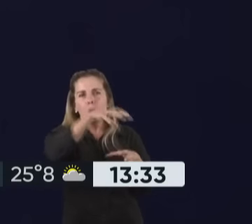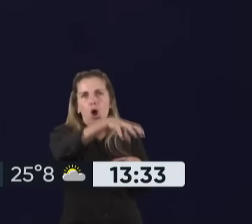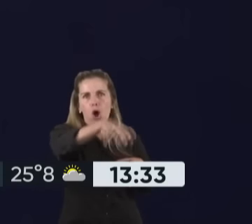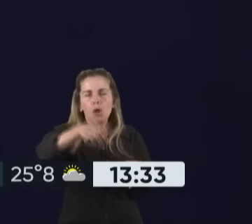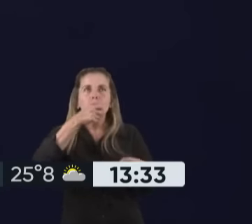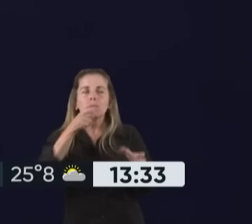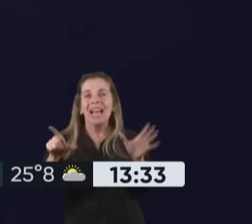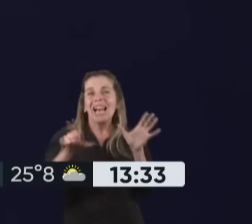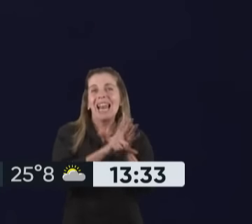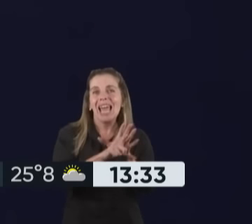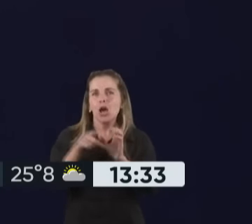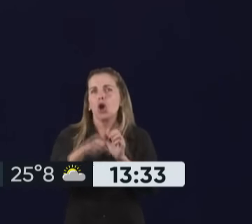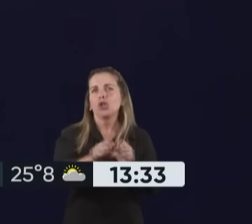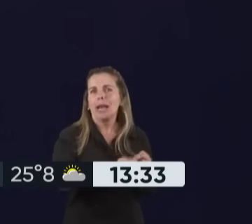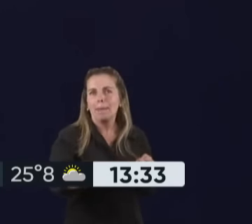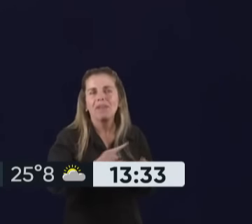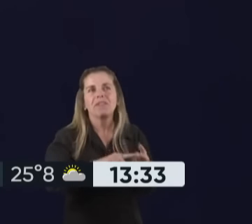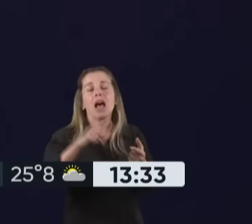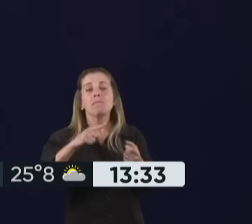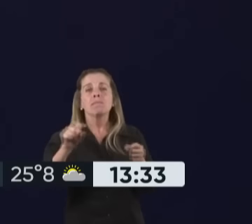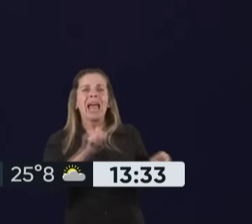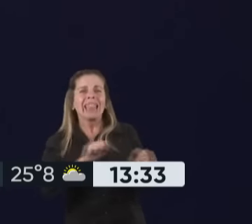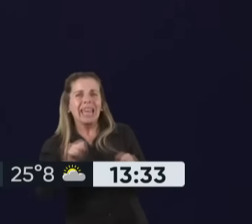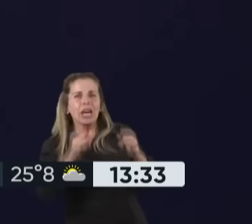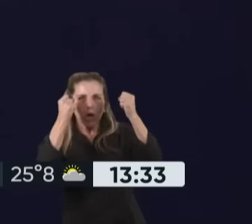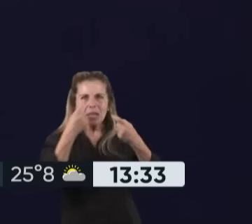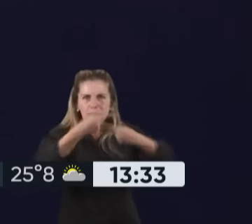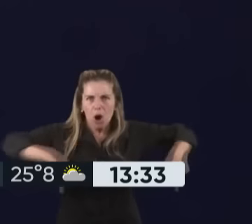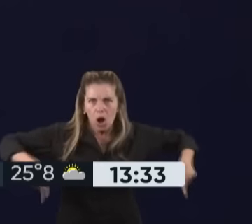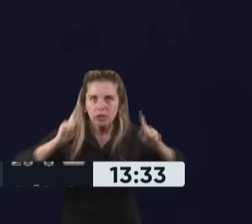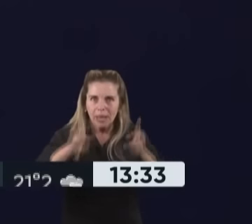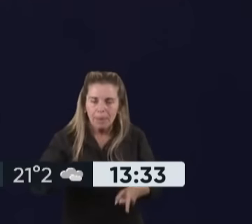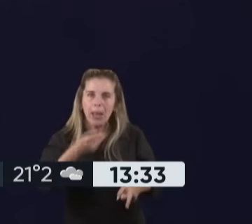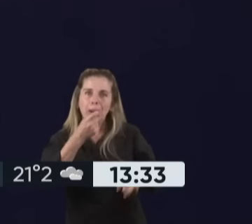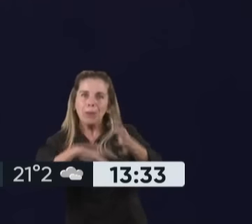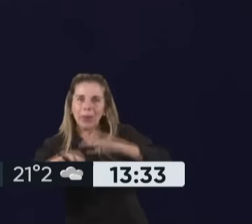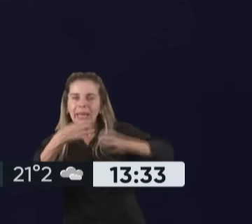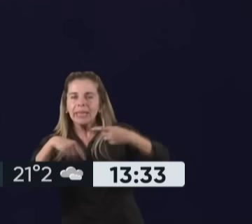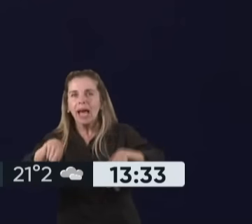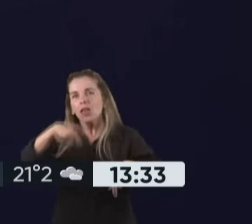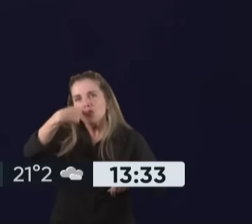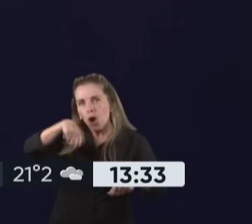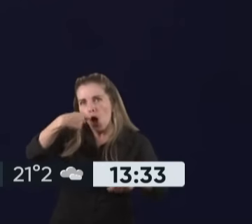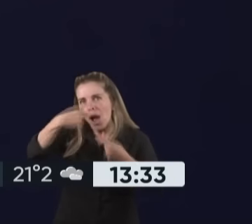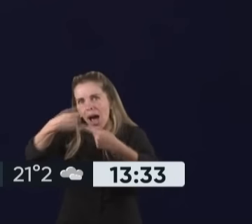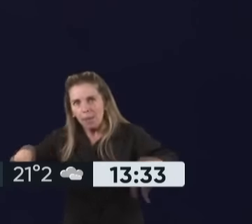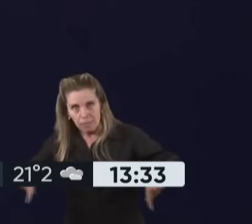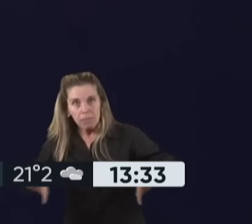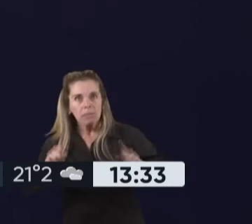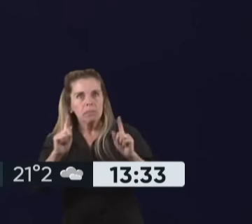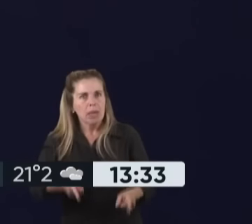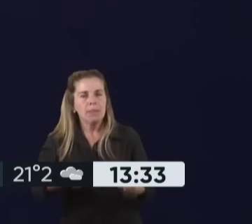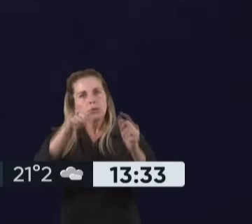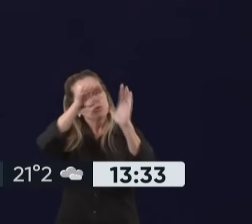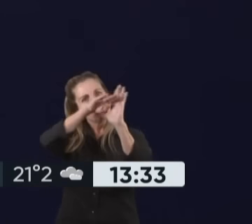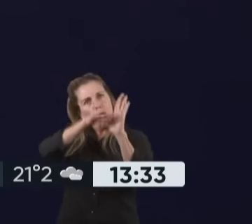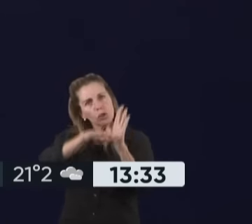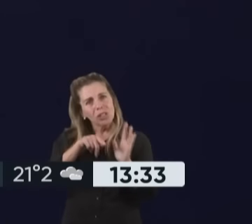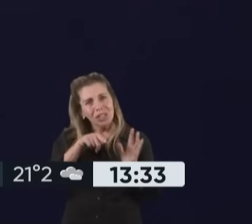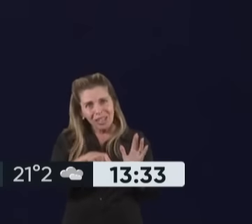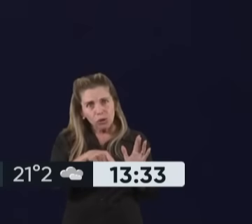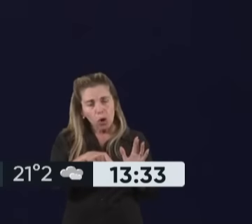ley antimafia, terrorismo y financiamiento del terrorismo, tráfico y contrabando de estupefacientes. Todos estos delitos